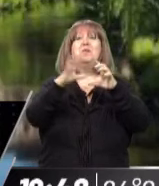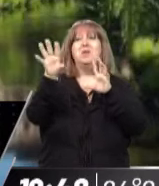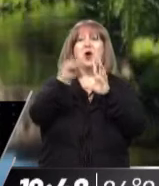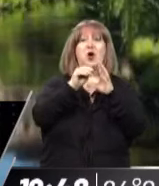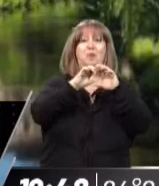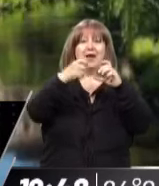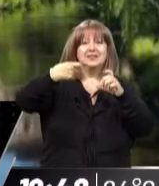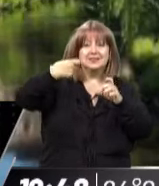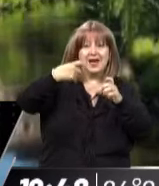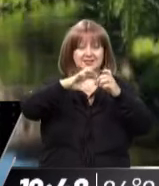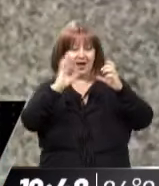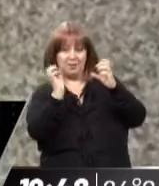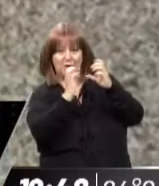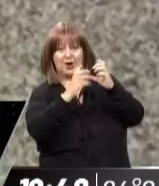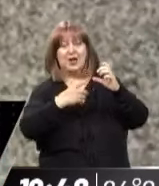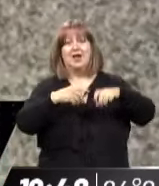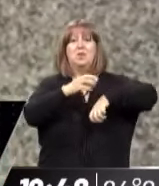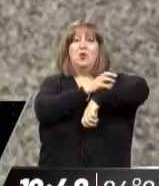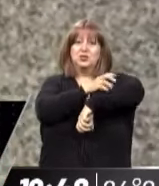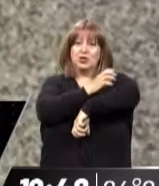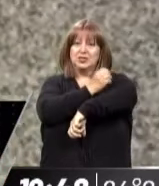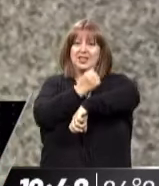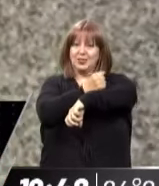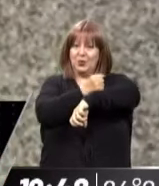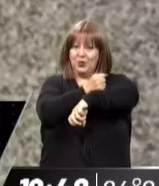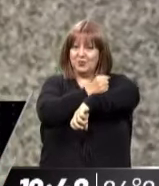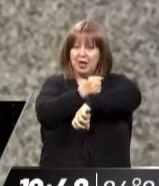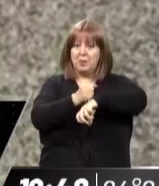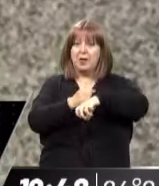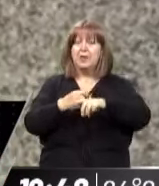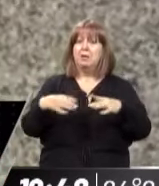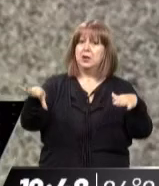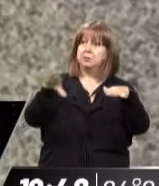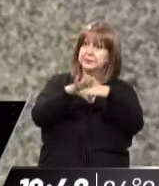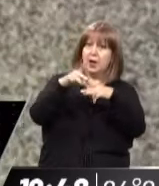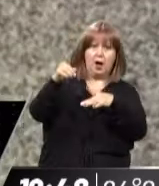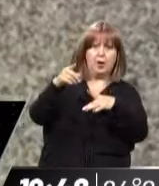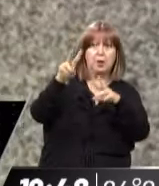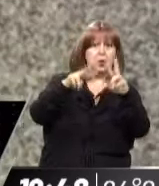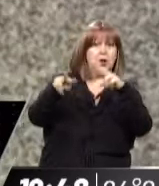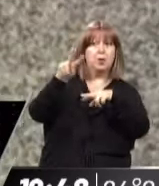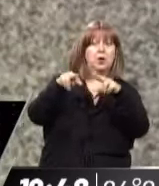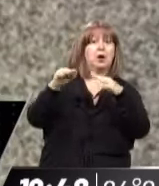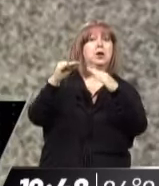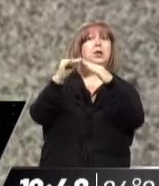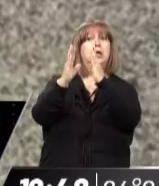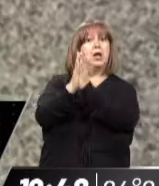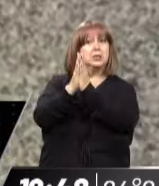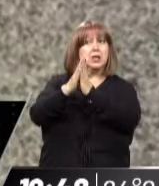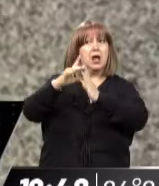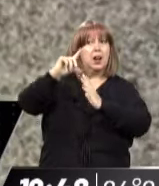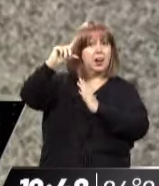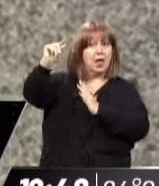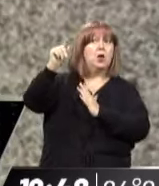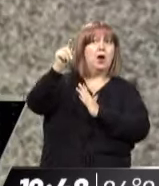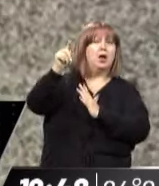ya está en tatuajes también porque mucha gente Claro pero para sumar a la lista de coincidencias que resonaron durante toda la copa del mundo le digo